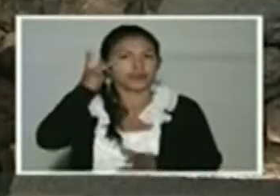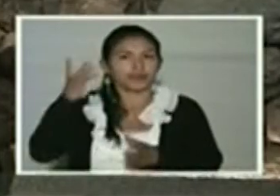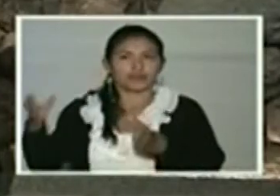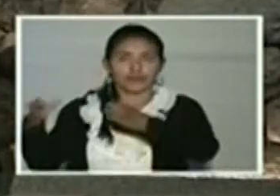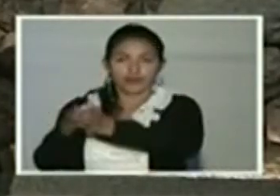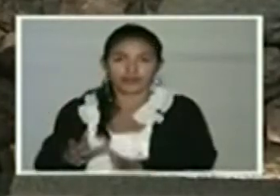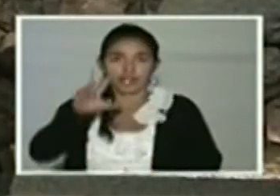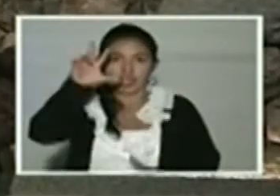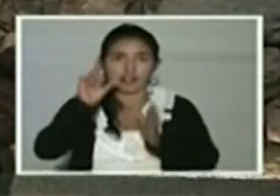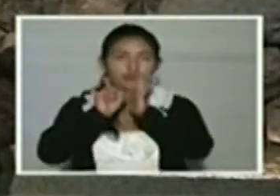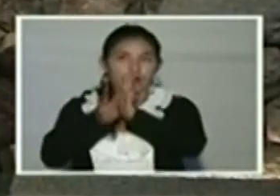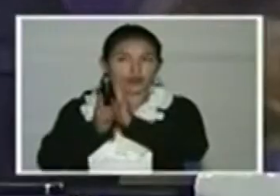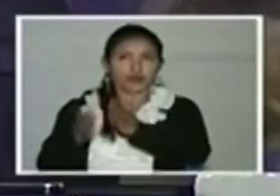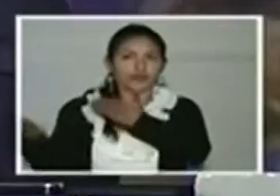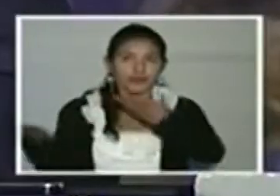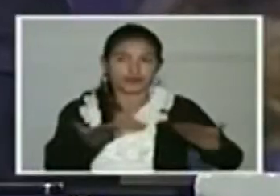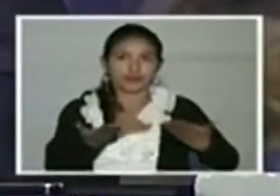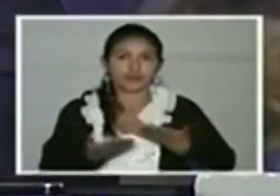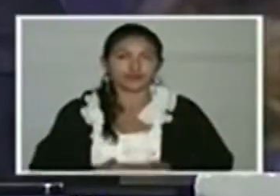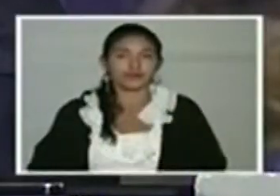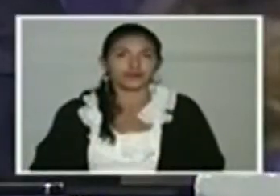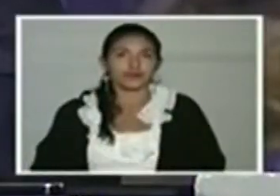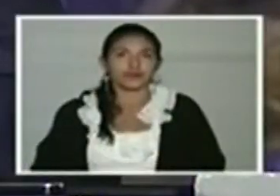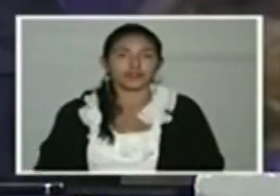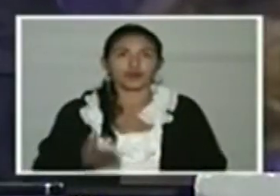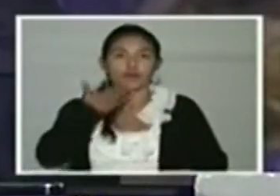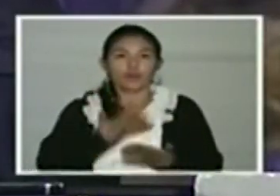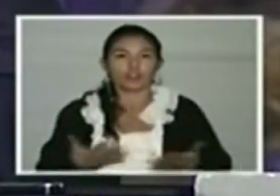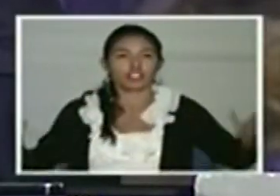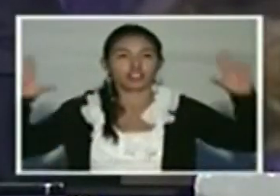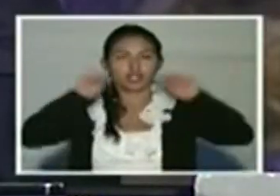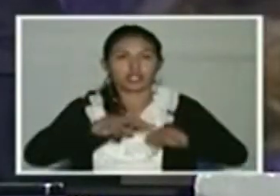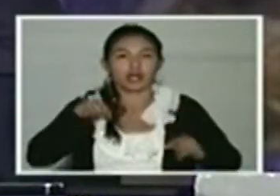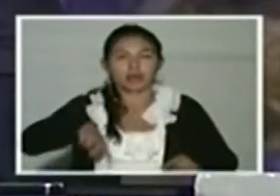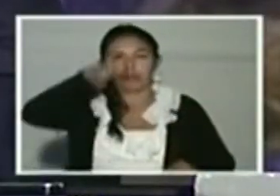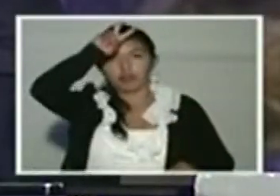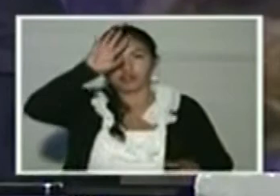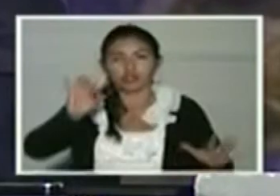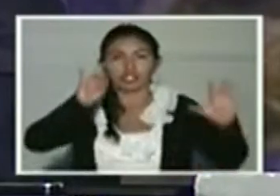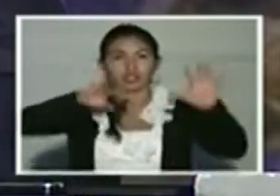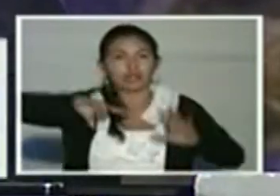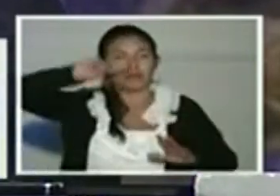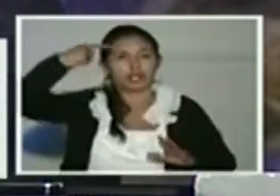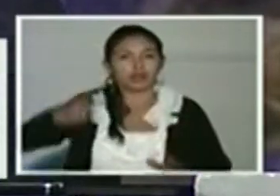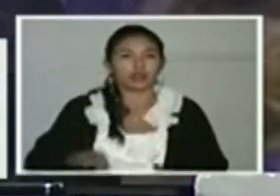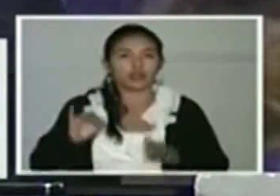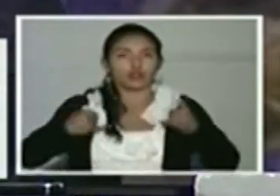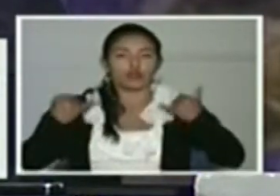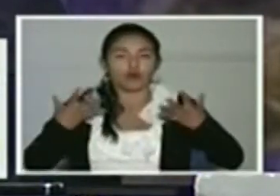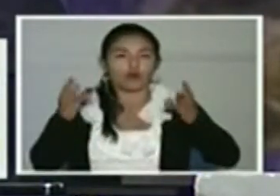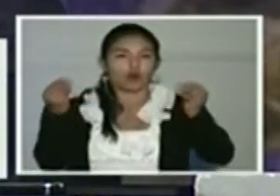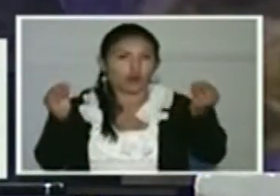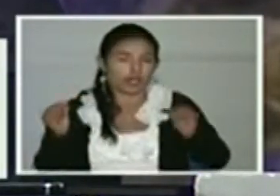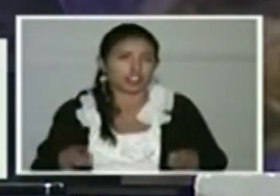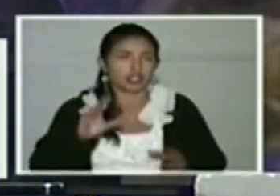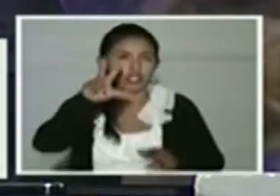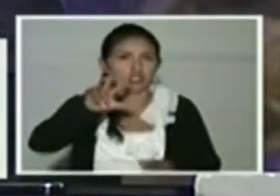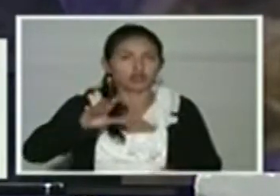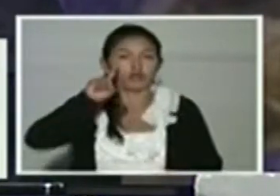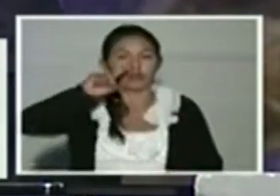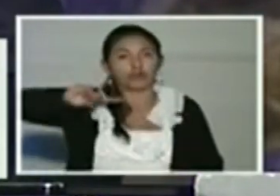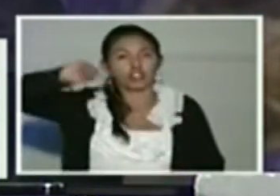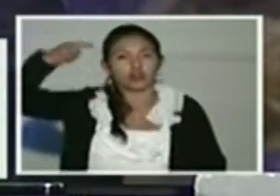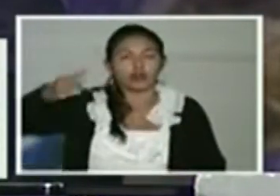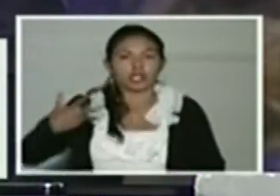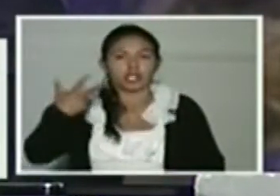adelante señor vascas buenas noches en el perú hay casi 7 millones de pobres y de estos 1.300.000 ni siquiera pueden